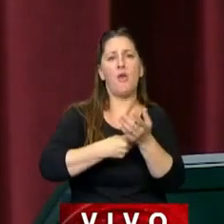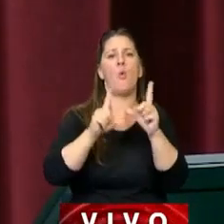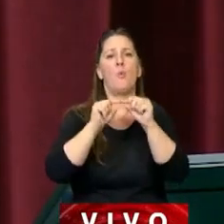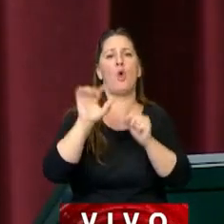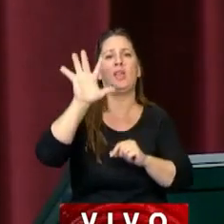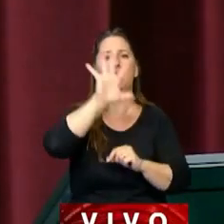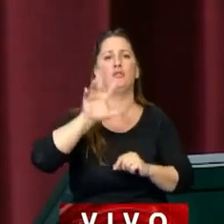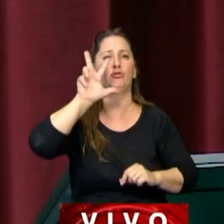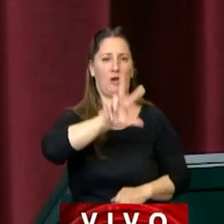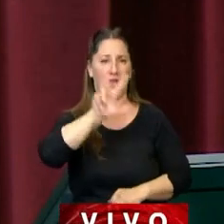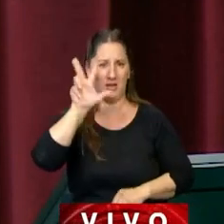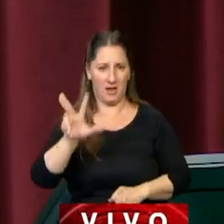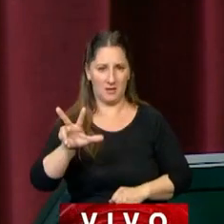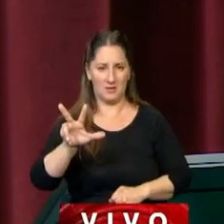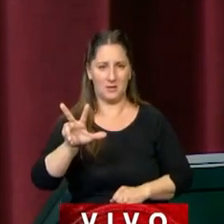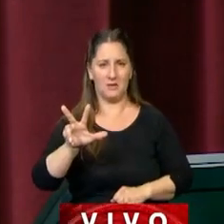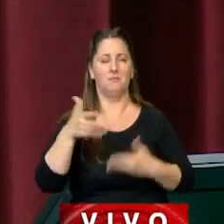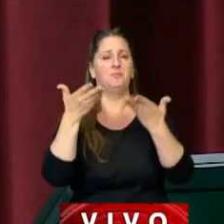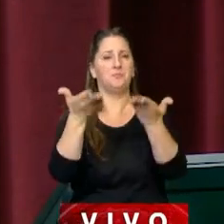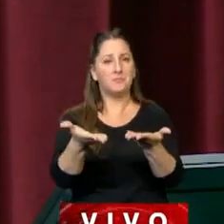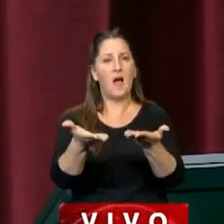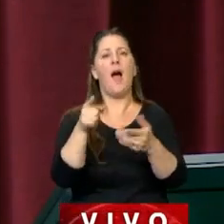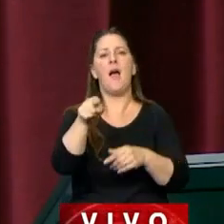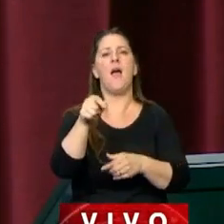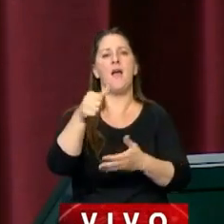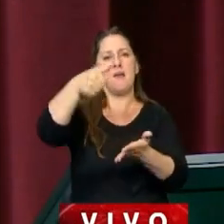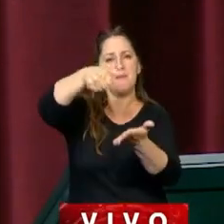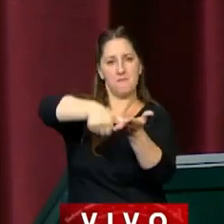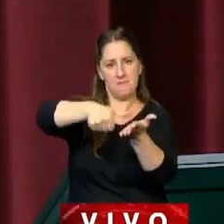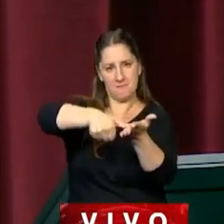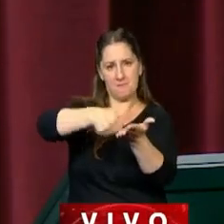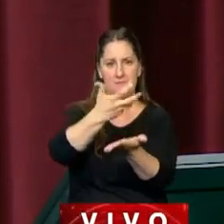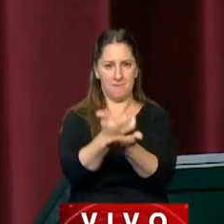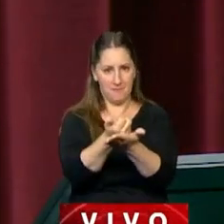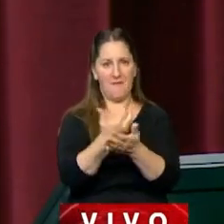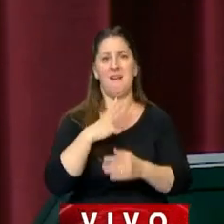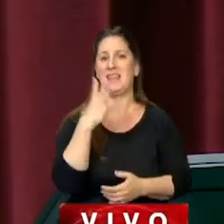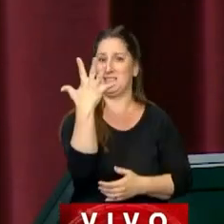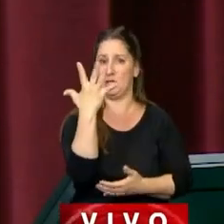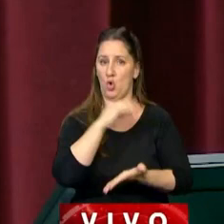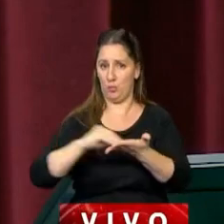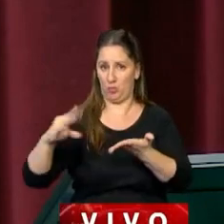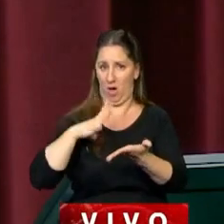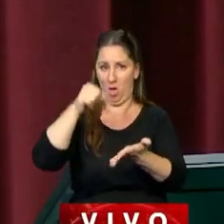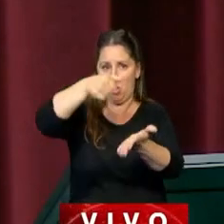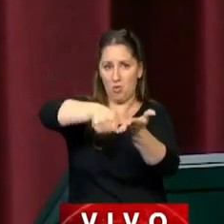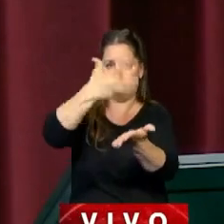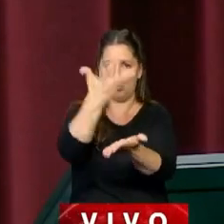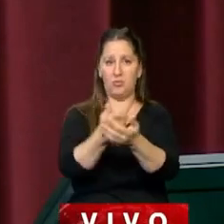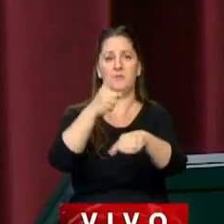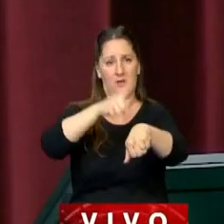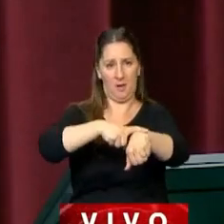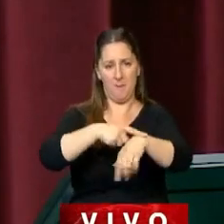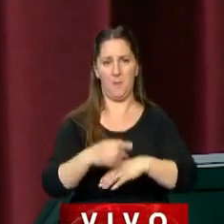número 533. Sírvanse, marcar su voto, faltan 5 diputados a loguearse. Tiempo.